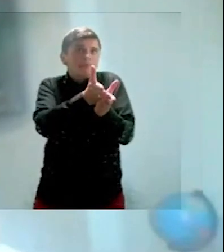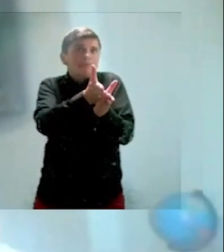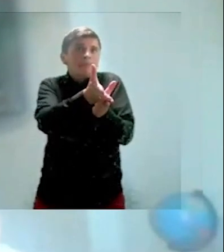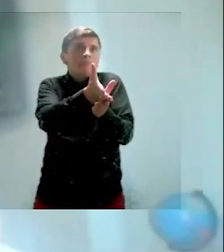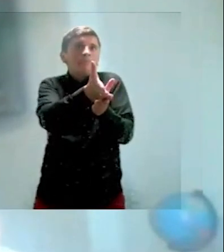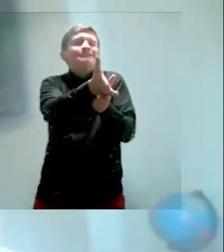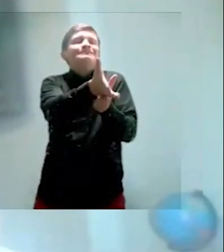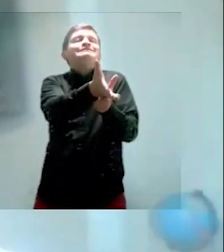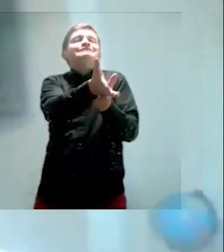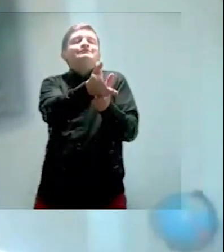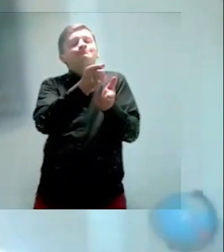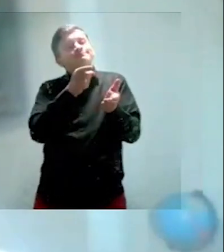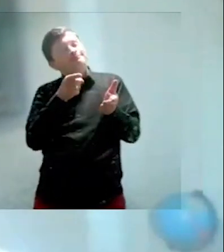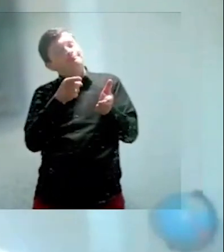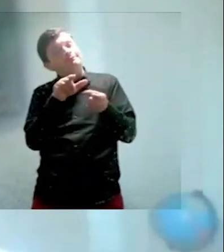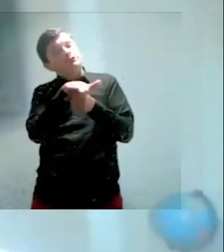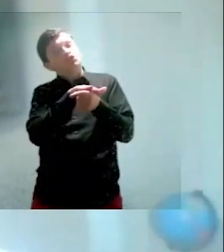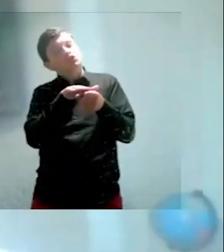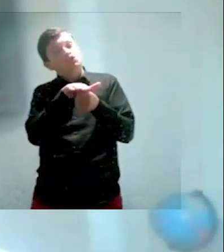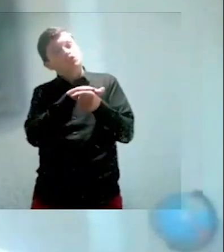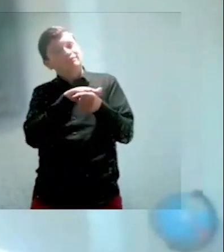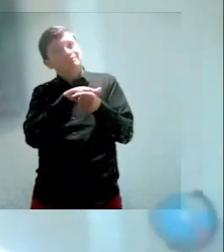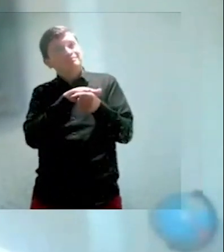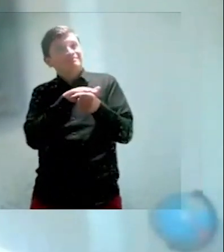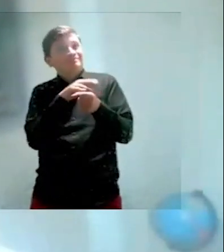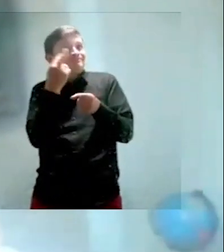Ese es otro de las maneras en que